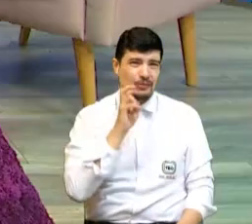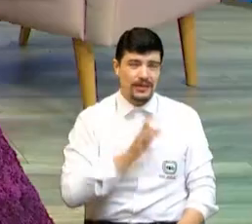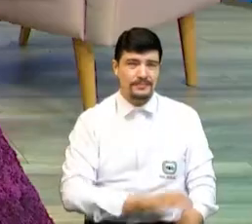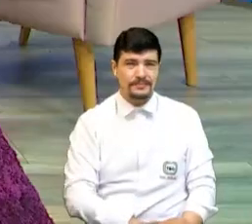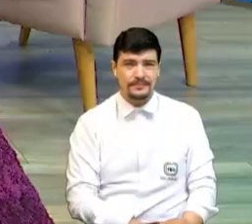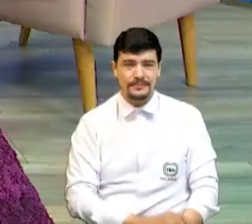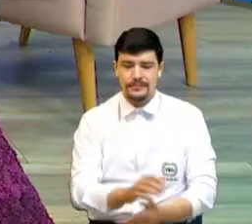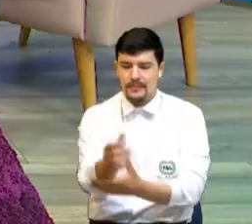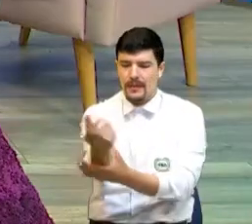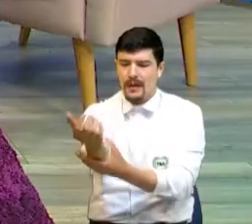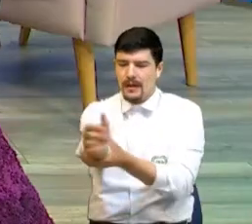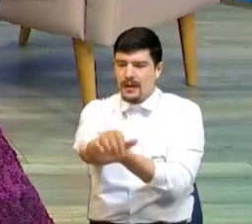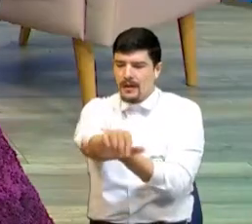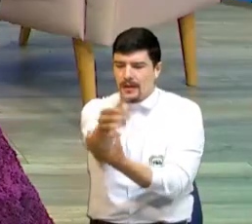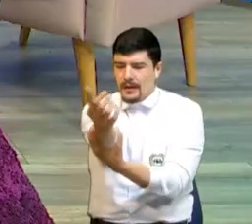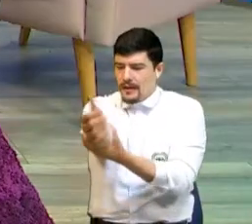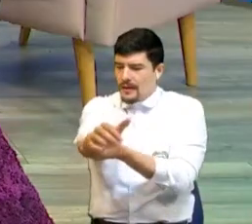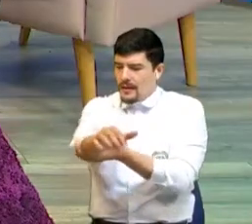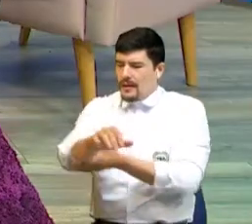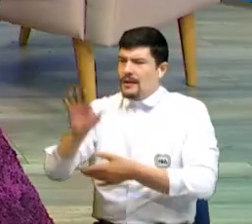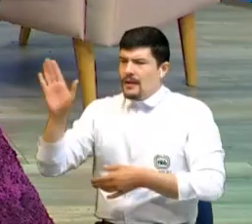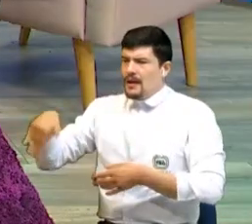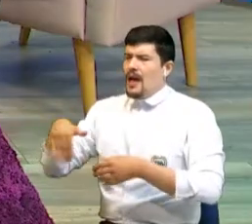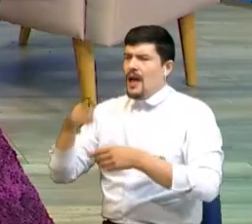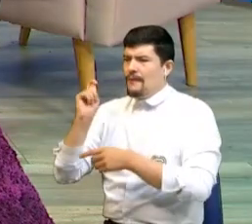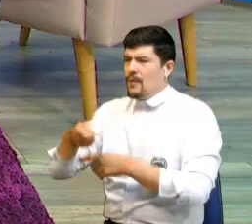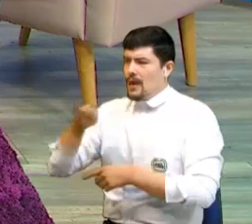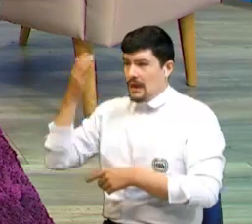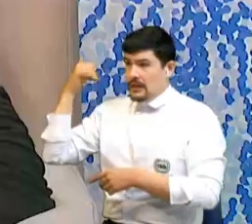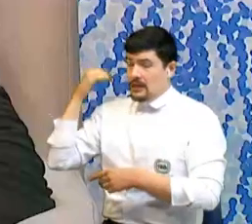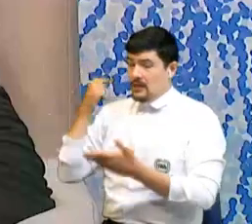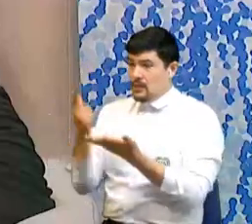Abogado, últimamente ha sido muy polémico un libro